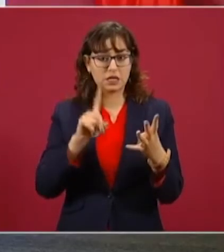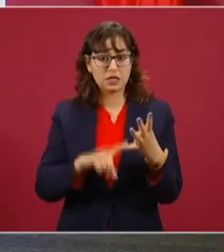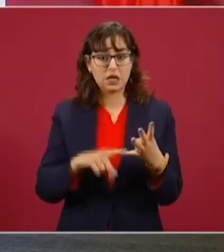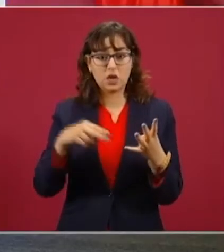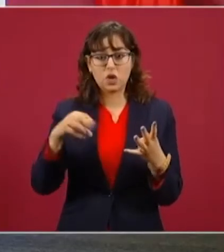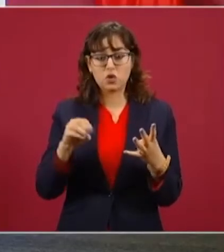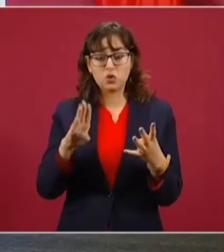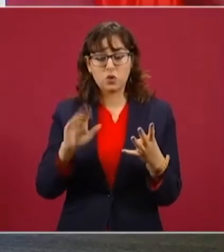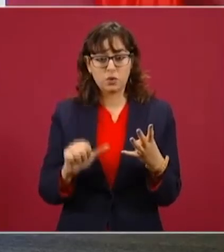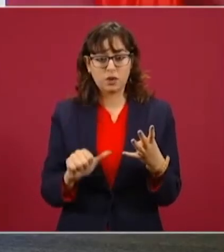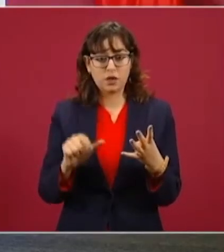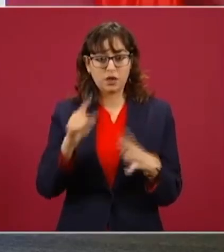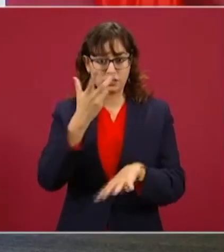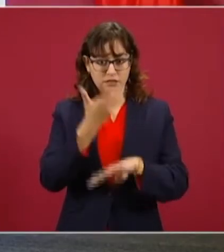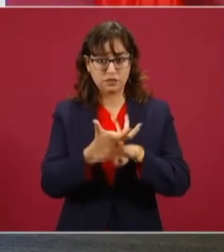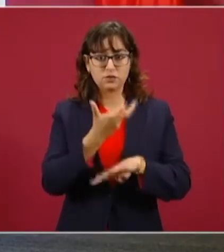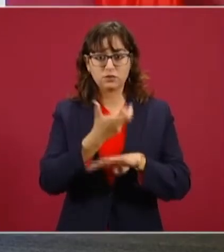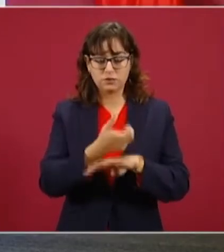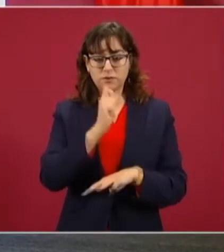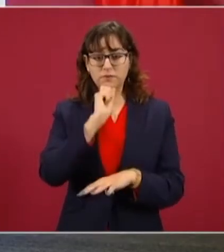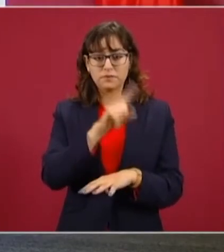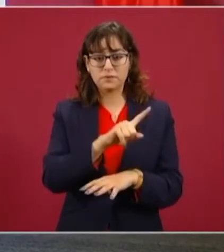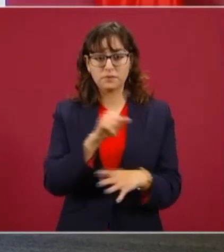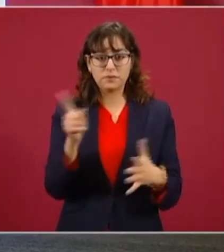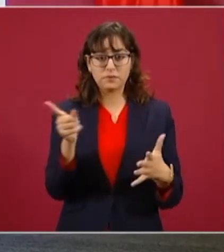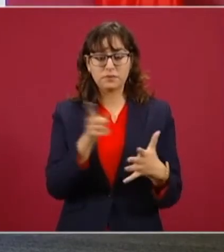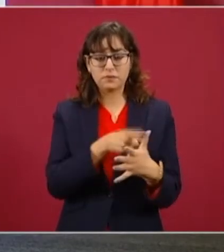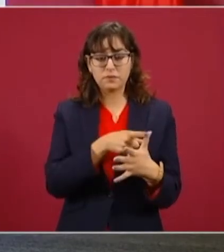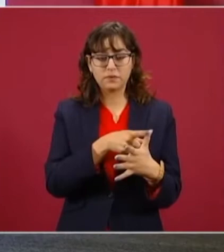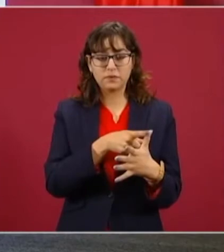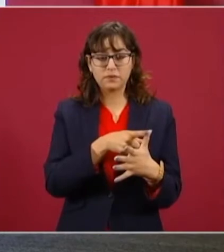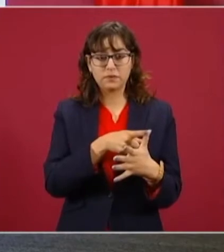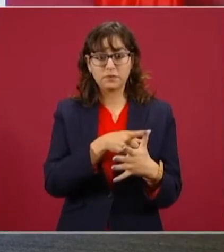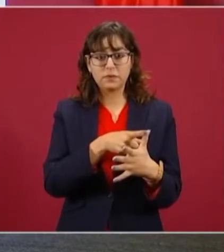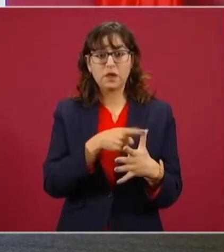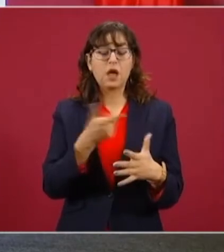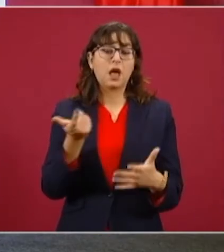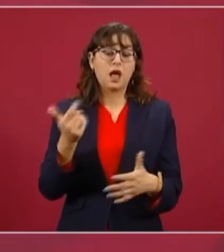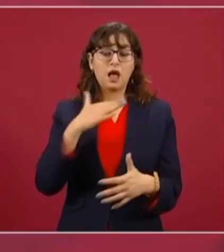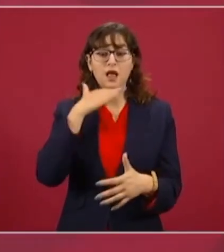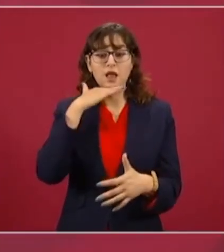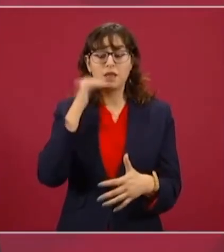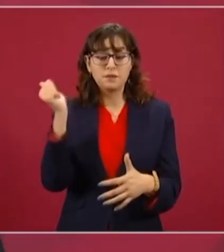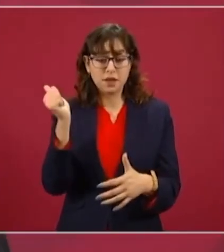Novavax, que es de Estados Unidos, CureVac, que es alemana,